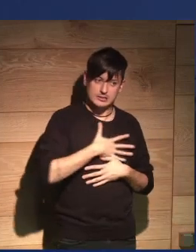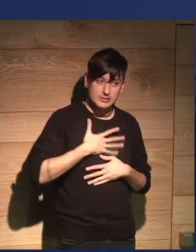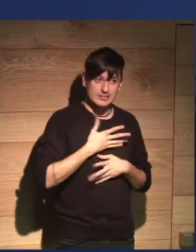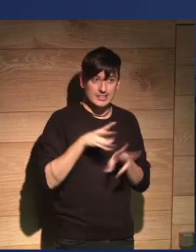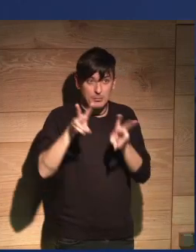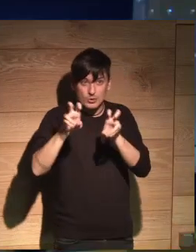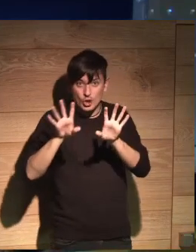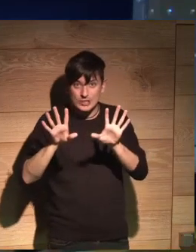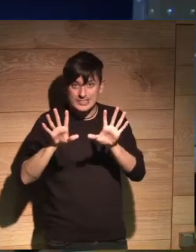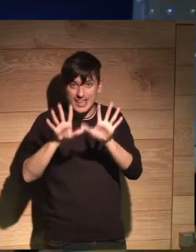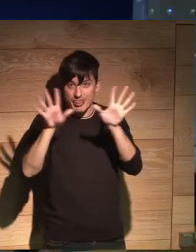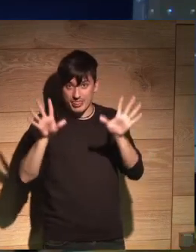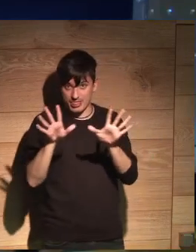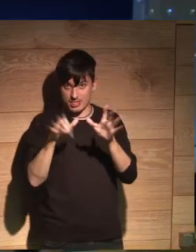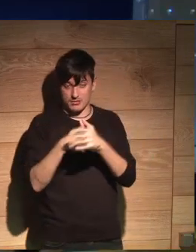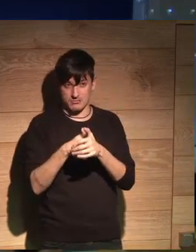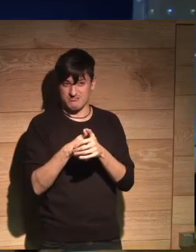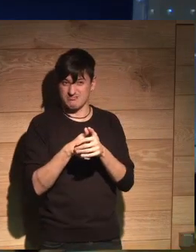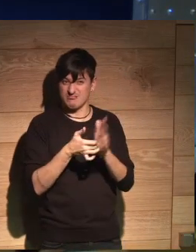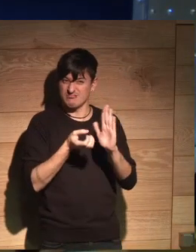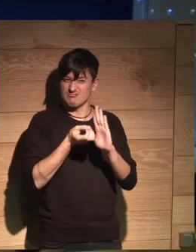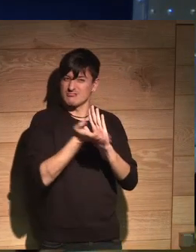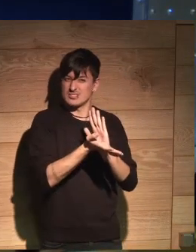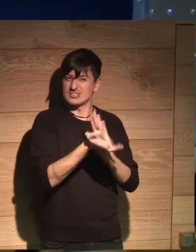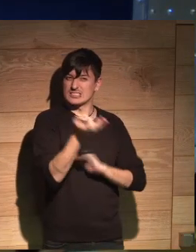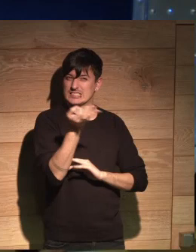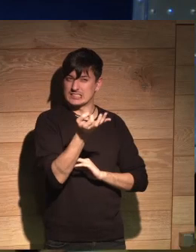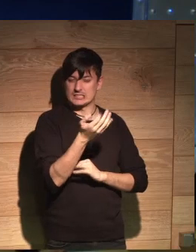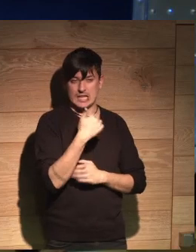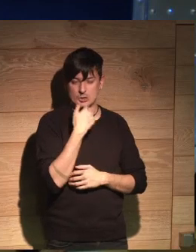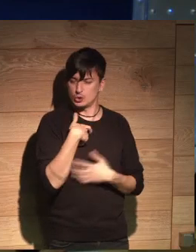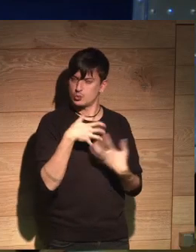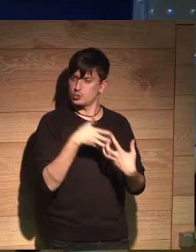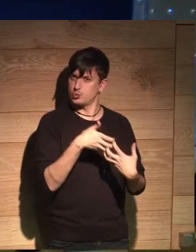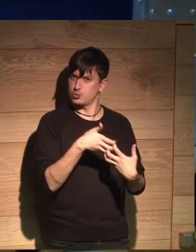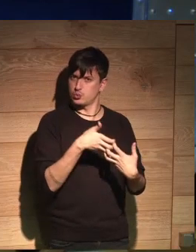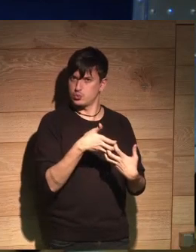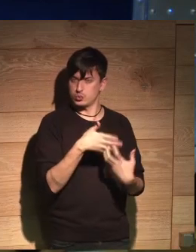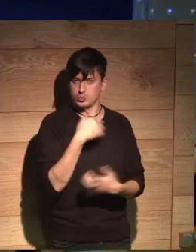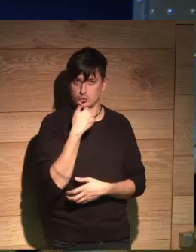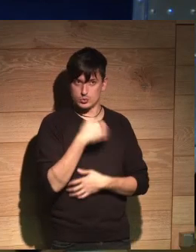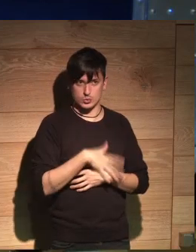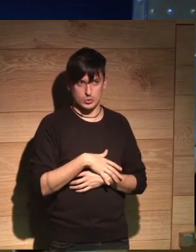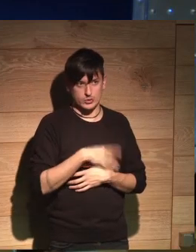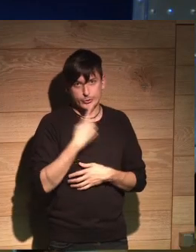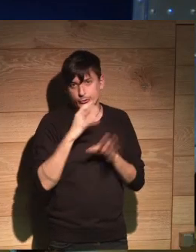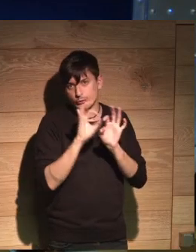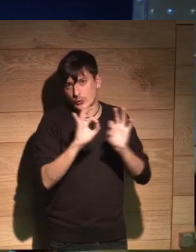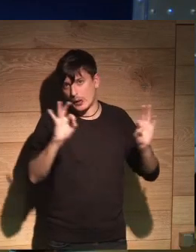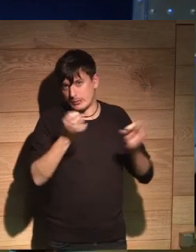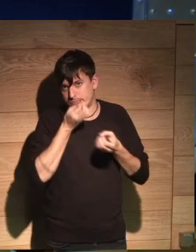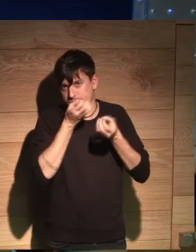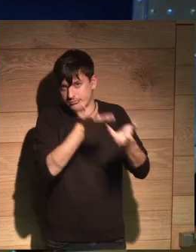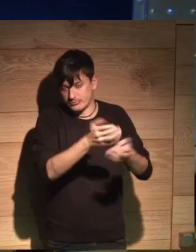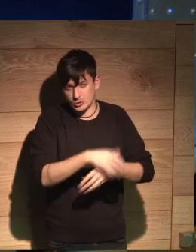va dedicado a uno de mis puntos gordos, a una de mis grandes luchas. Lo voy a decir moderadamente,